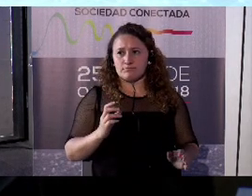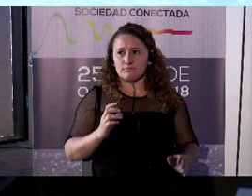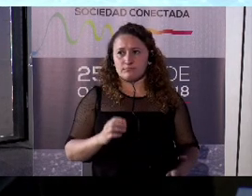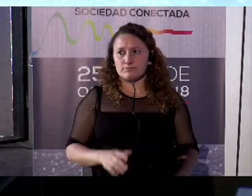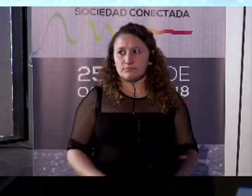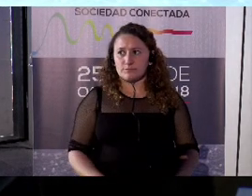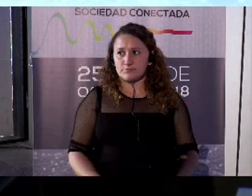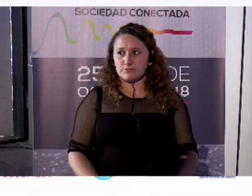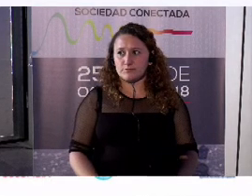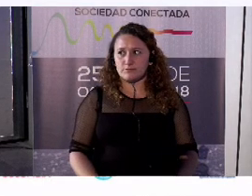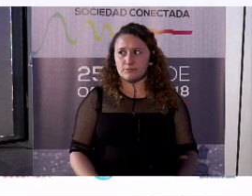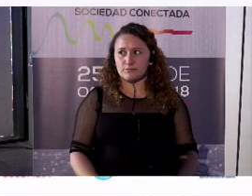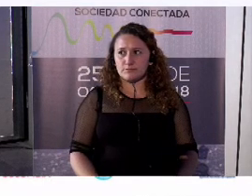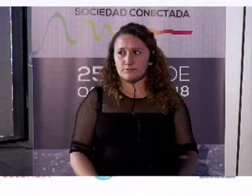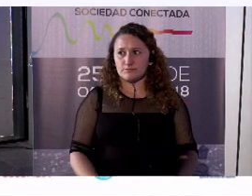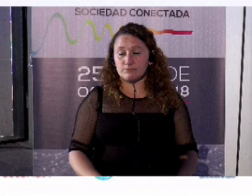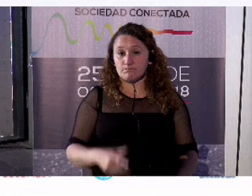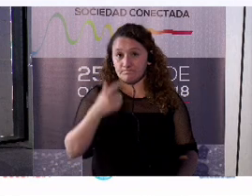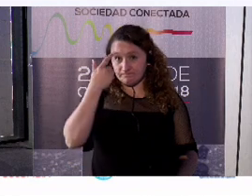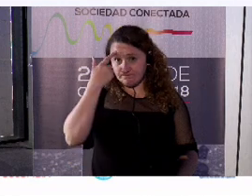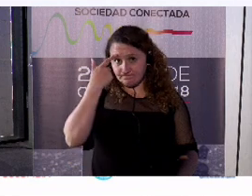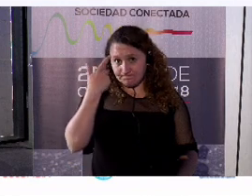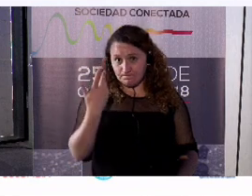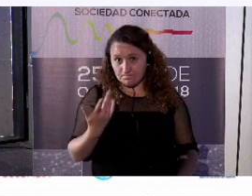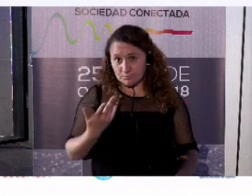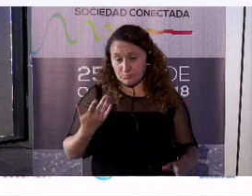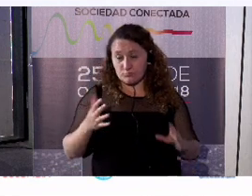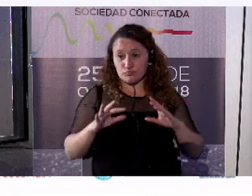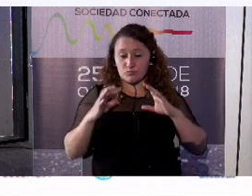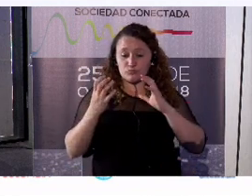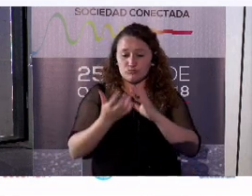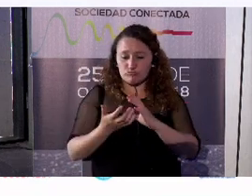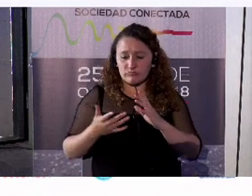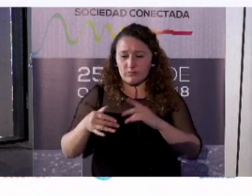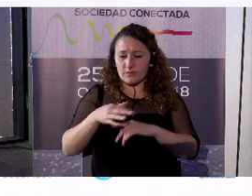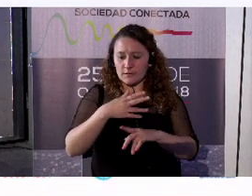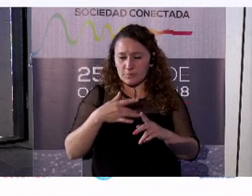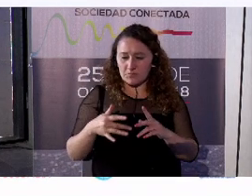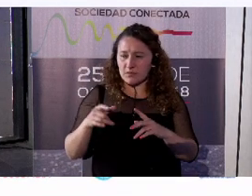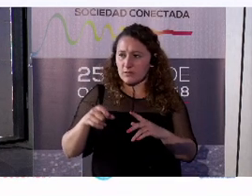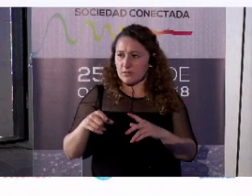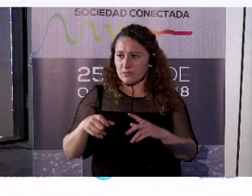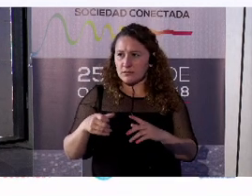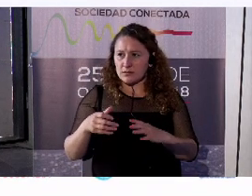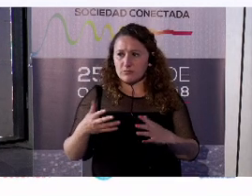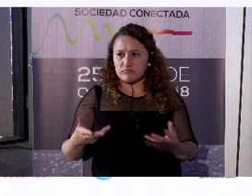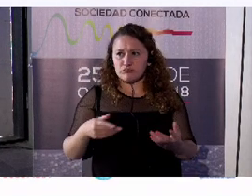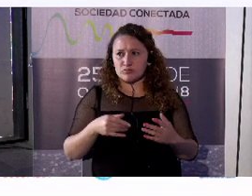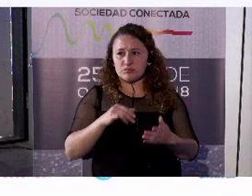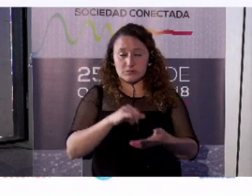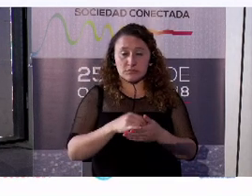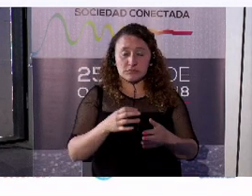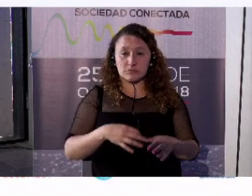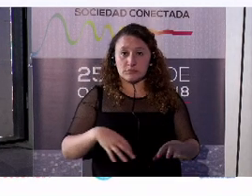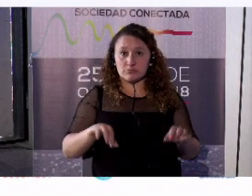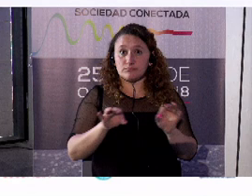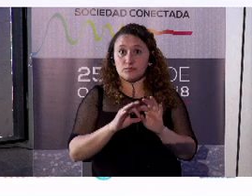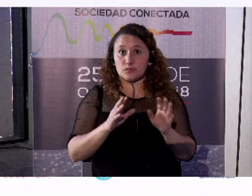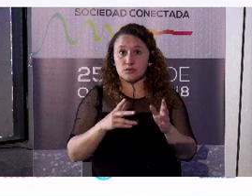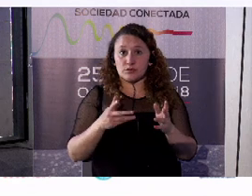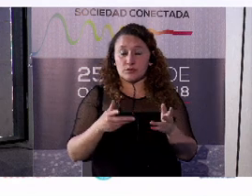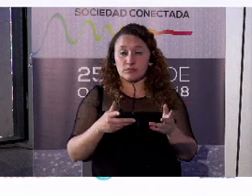todos pensar en el ambiente global y las necesidades que está ser resuel es importante